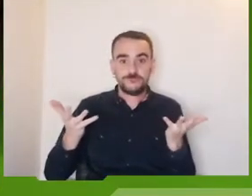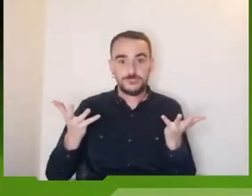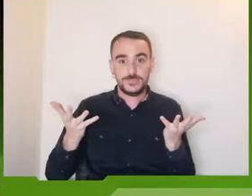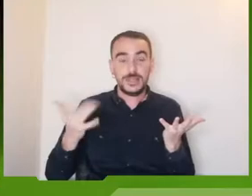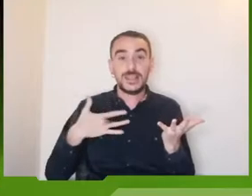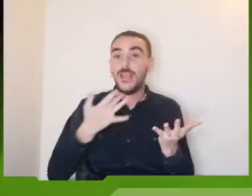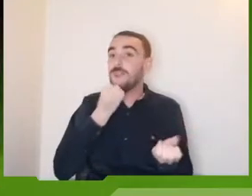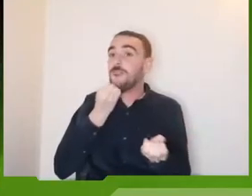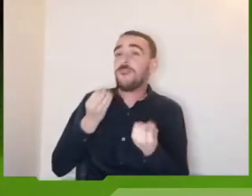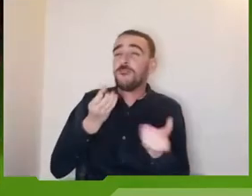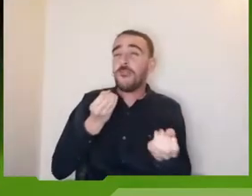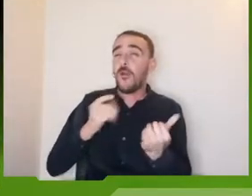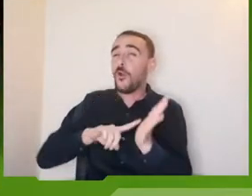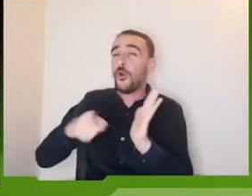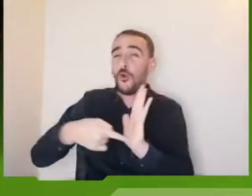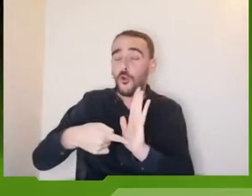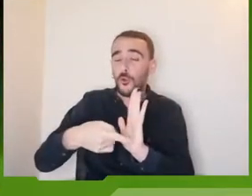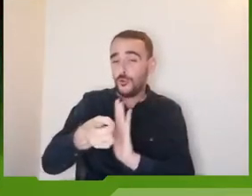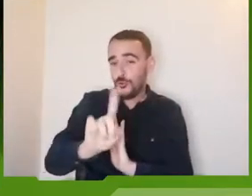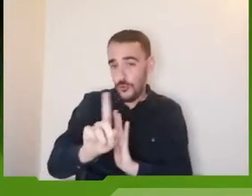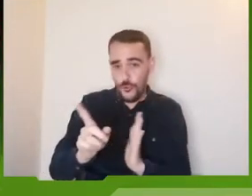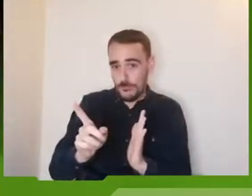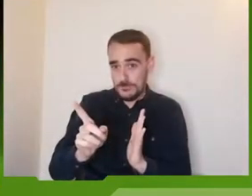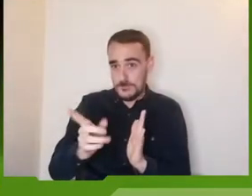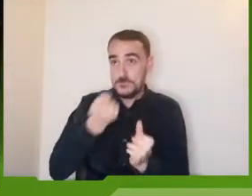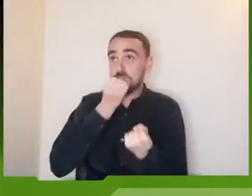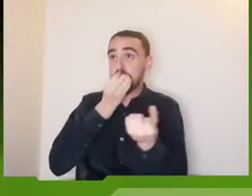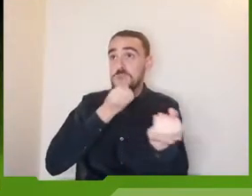decir preparado para decir.